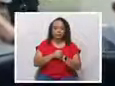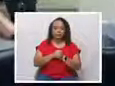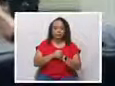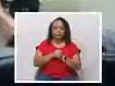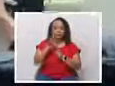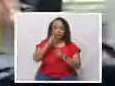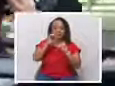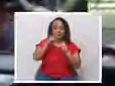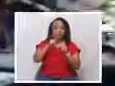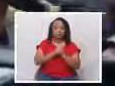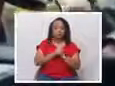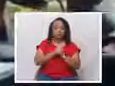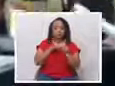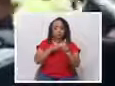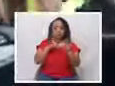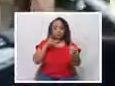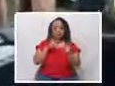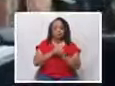pueda desfilar.